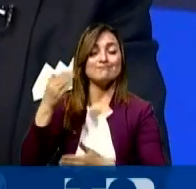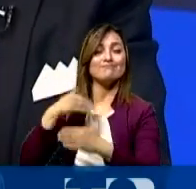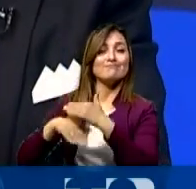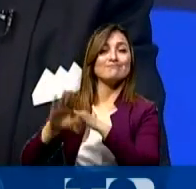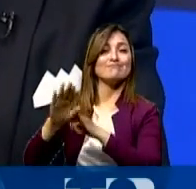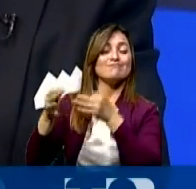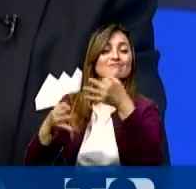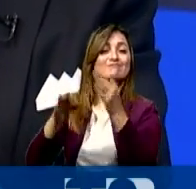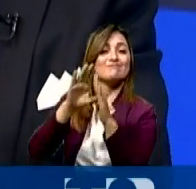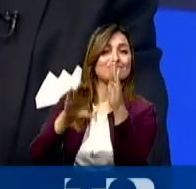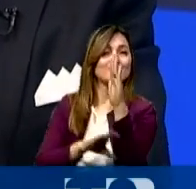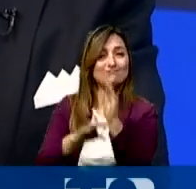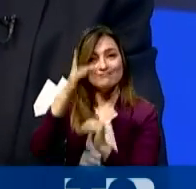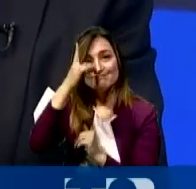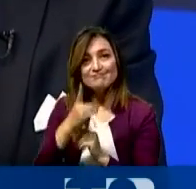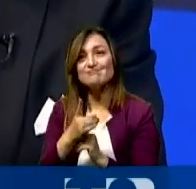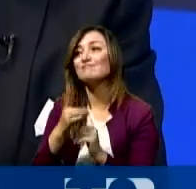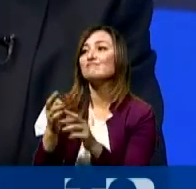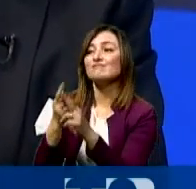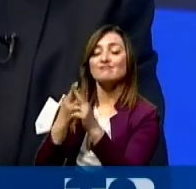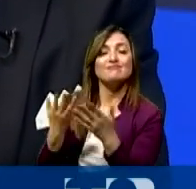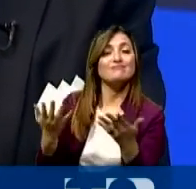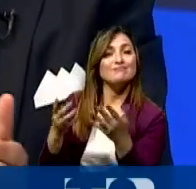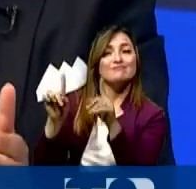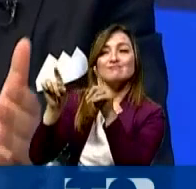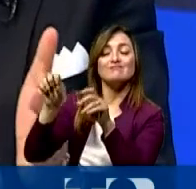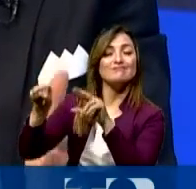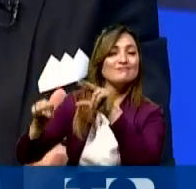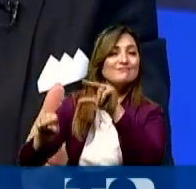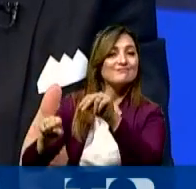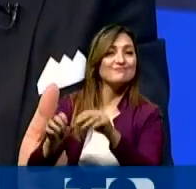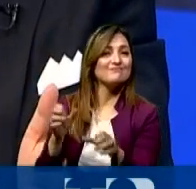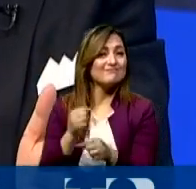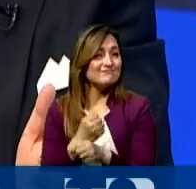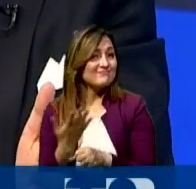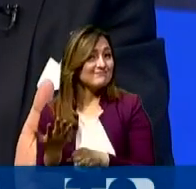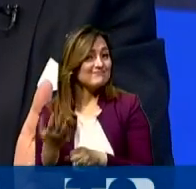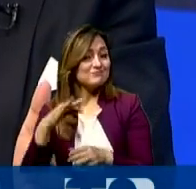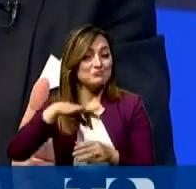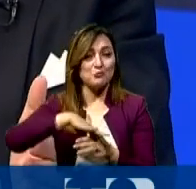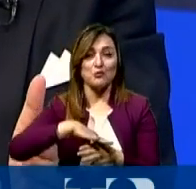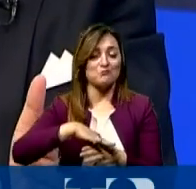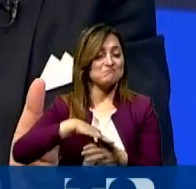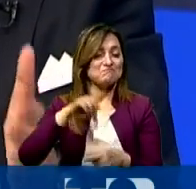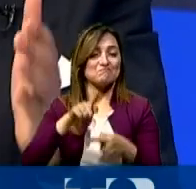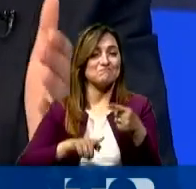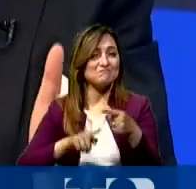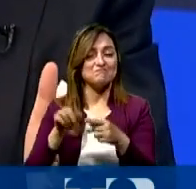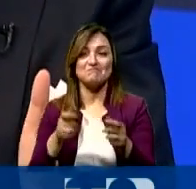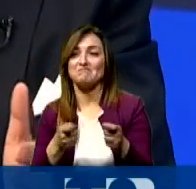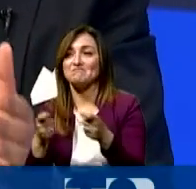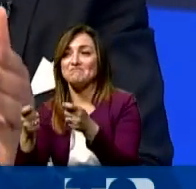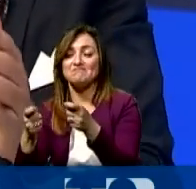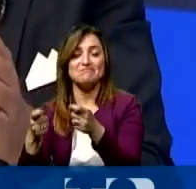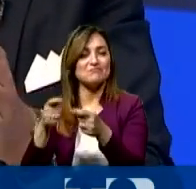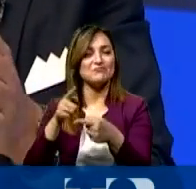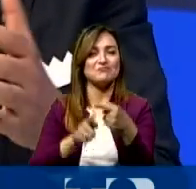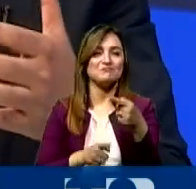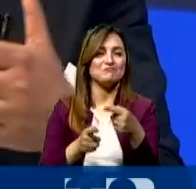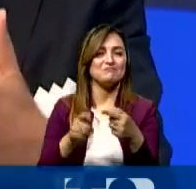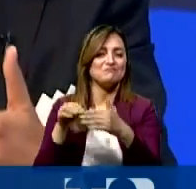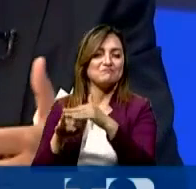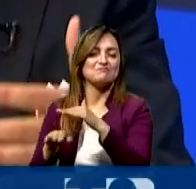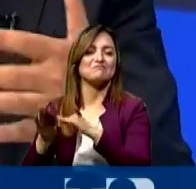para que se pronuncie en ese sentido debió hacerse pero la fuerza de los votos no la fuerza de los votos los